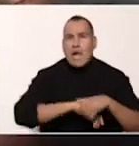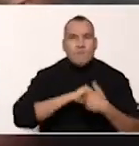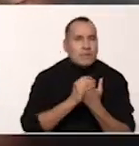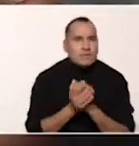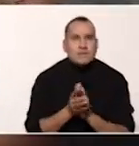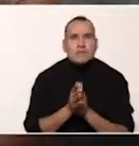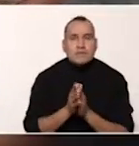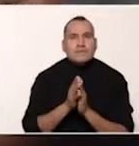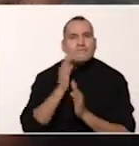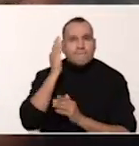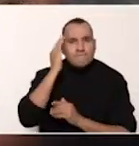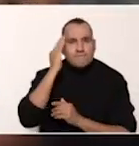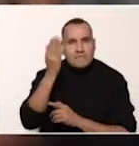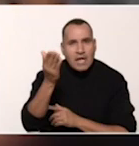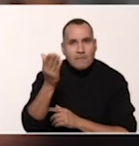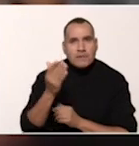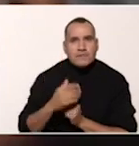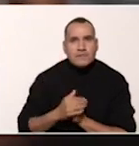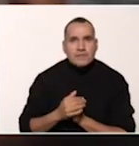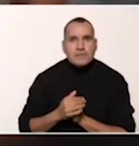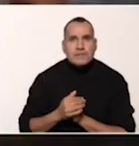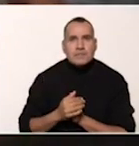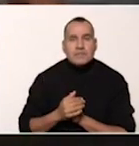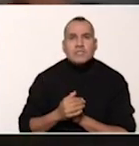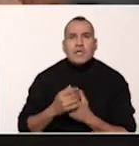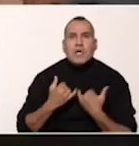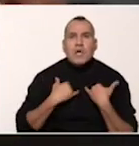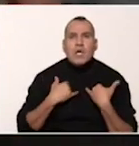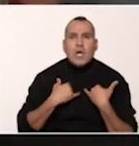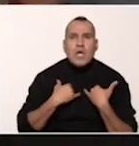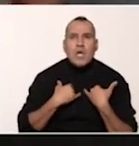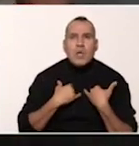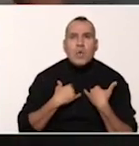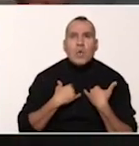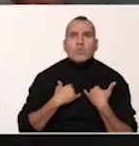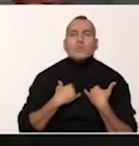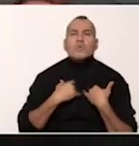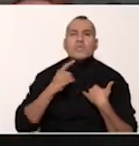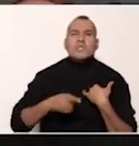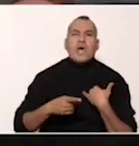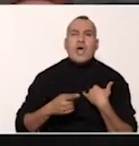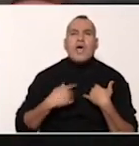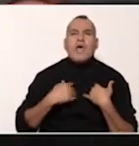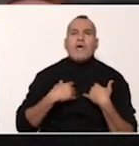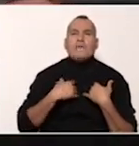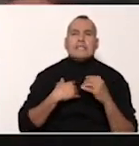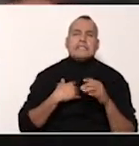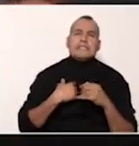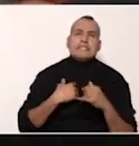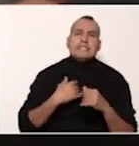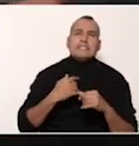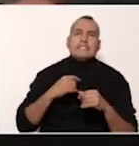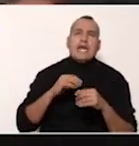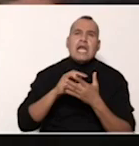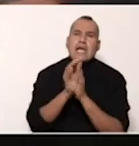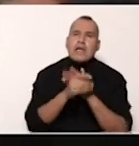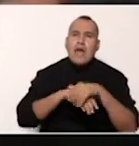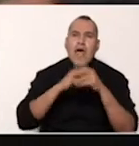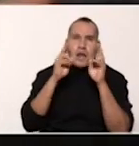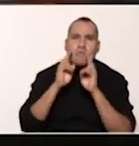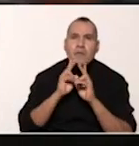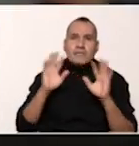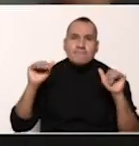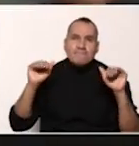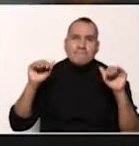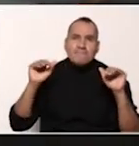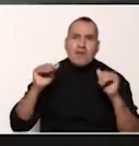jabón. Recuerda que el peor enemigo de este virus es mantenerla limpia. Hasta la próxima, chao chao.